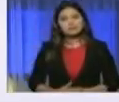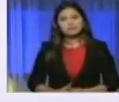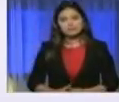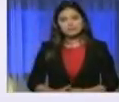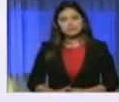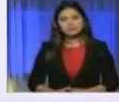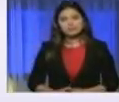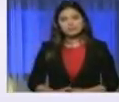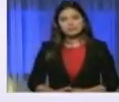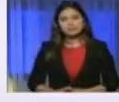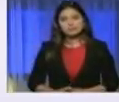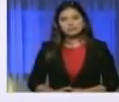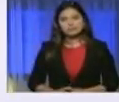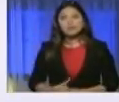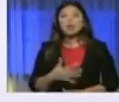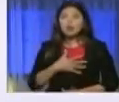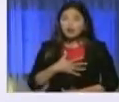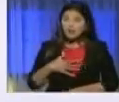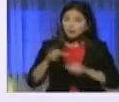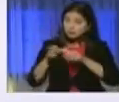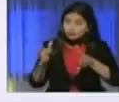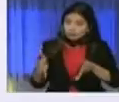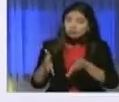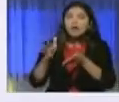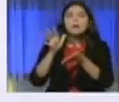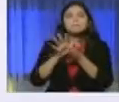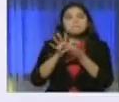Ah, queremos que siga el proceso en paz,